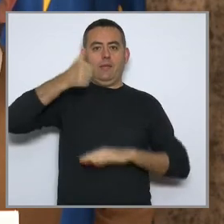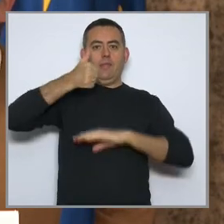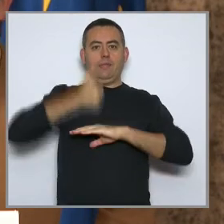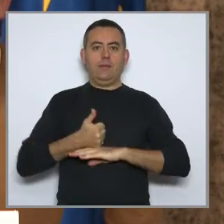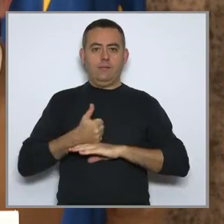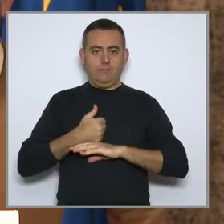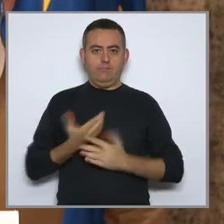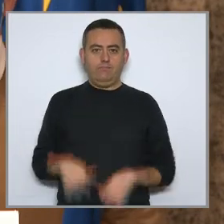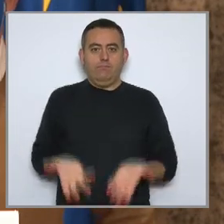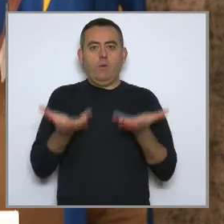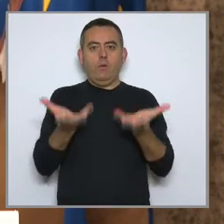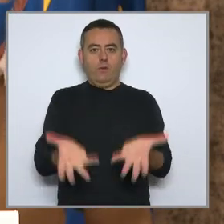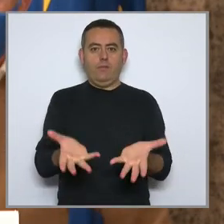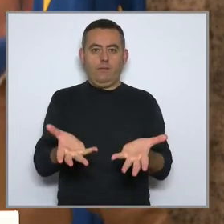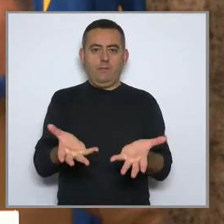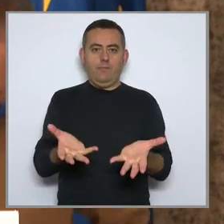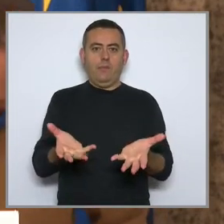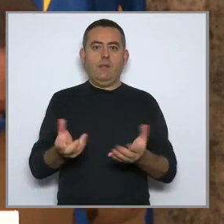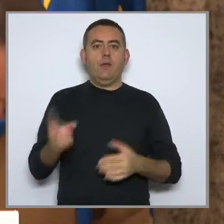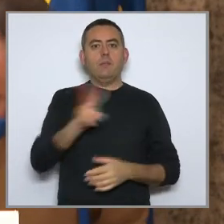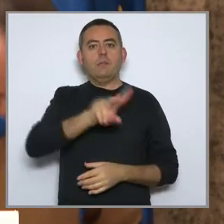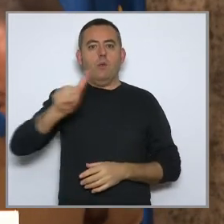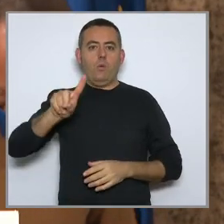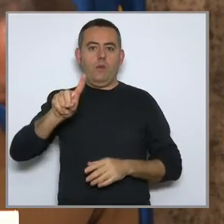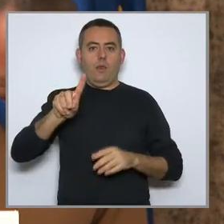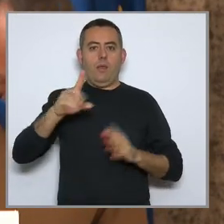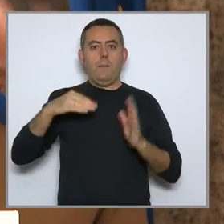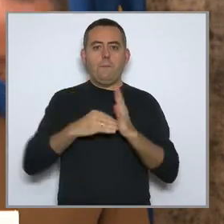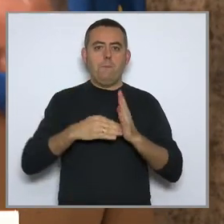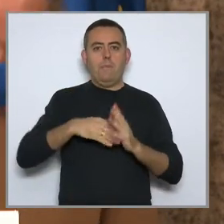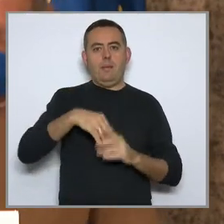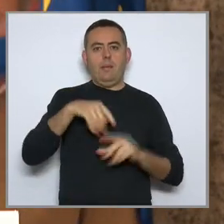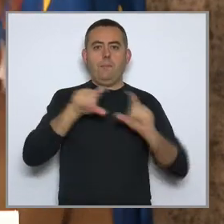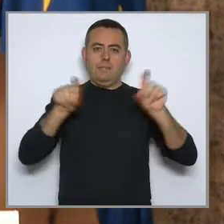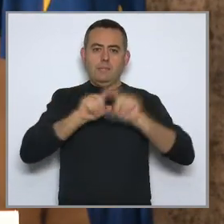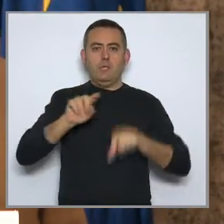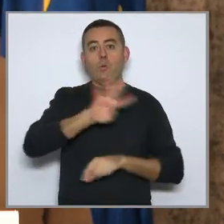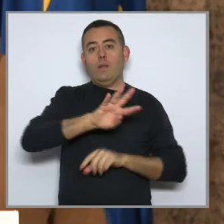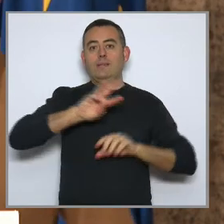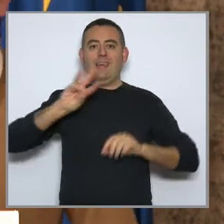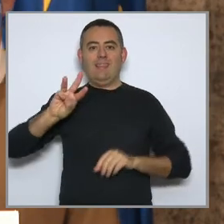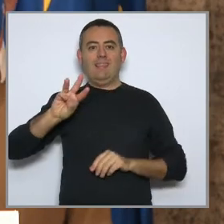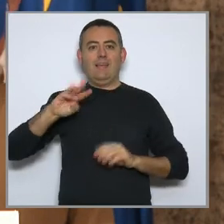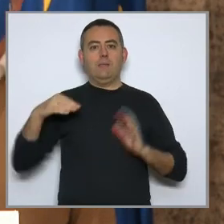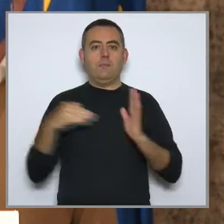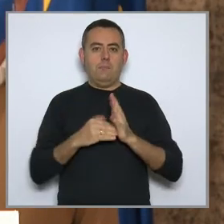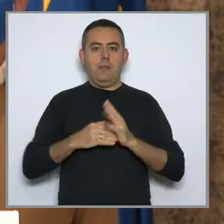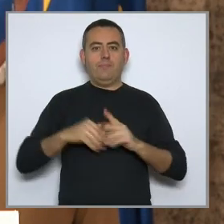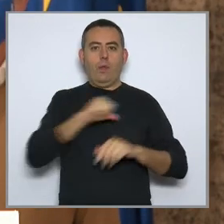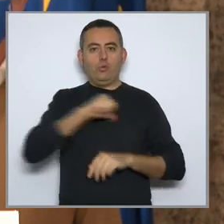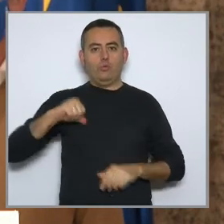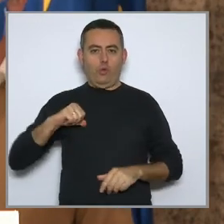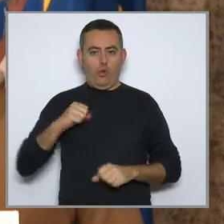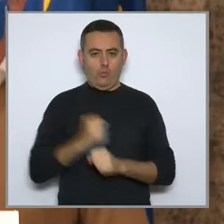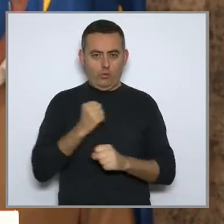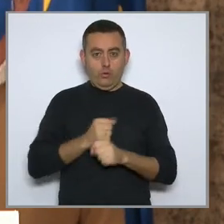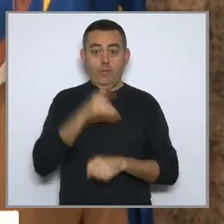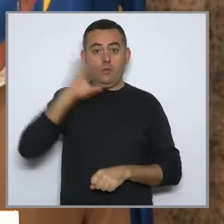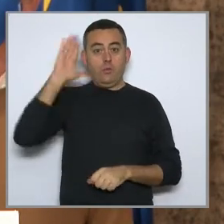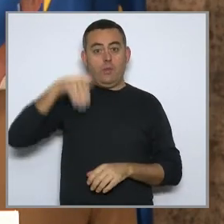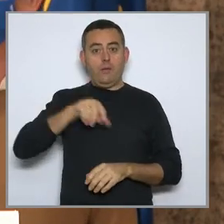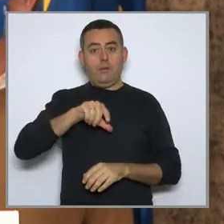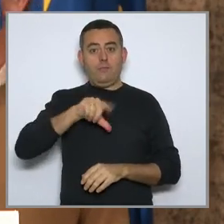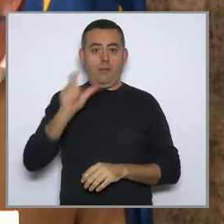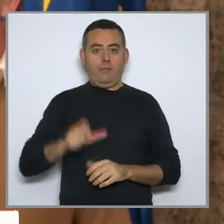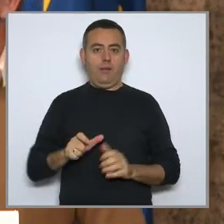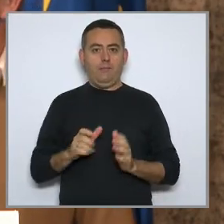a disposición de las 21.000 empresas y los 43.000 autónomos de la Comunidad Valenciana que están más directamente